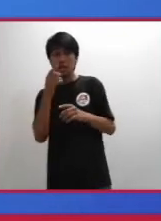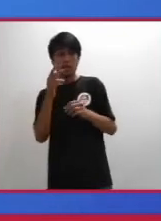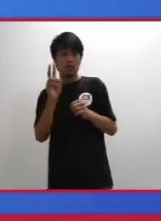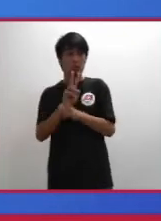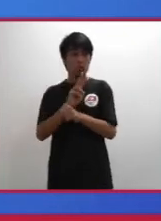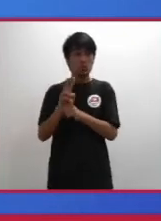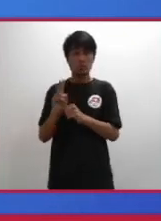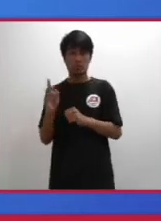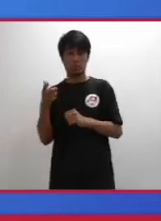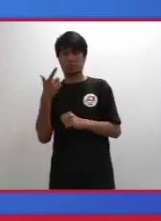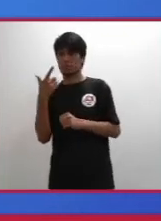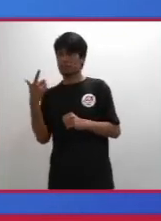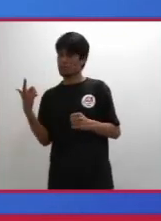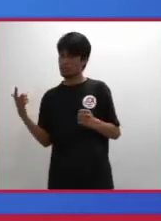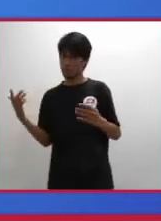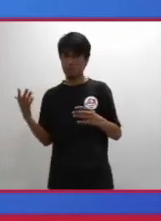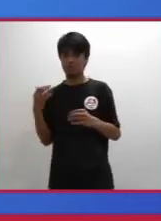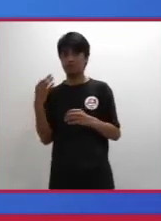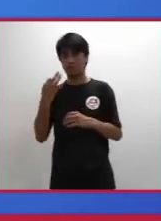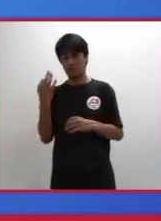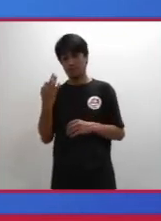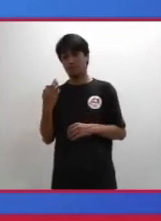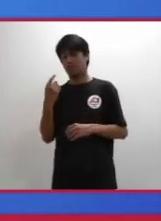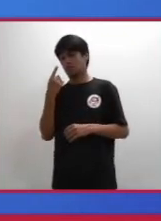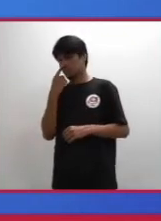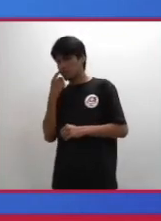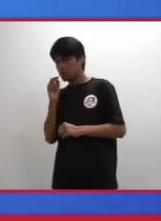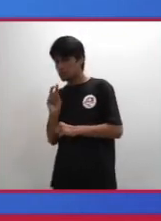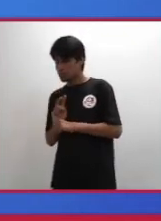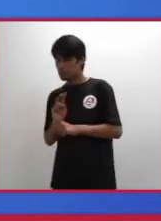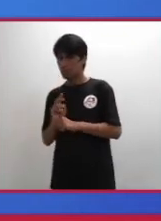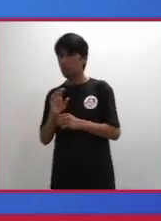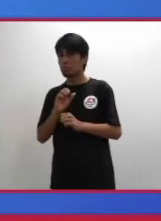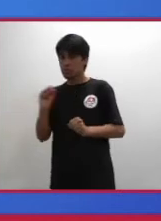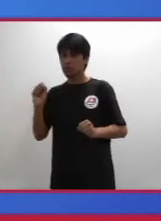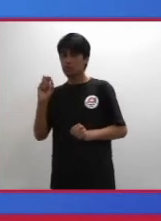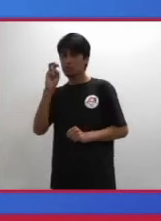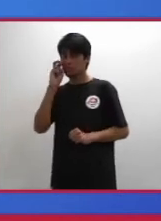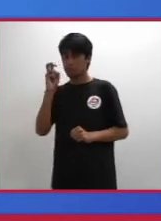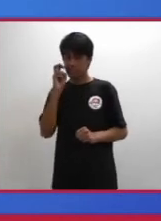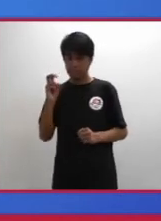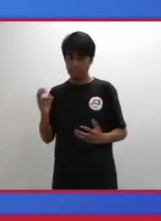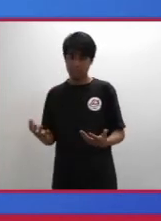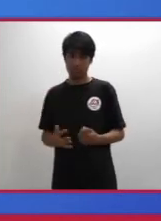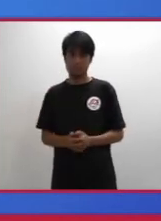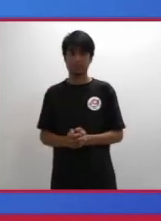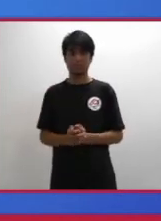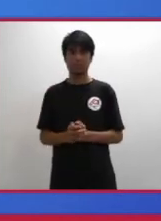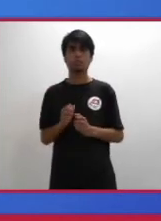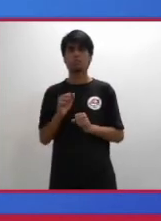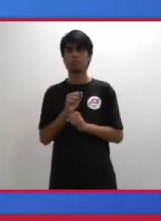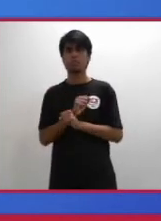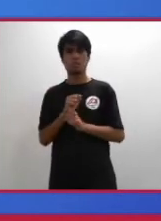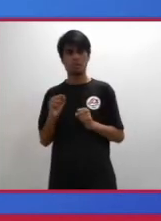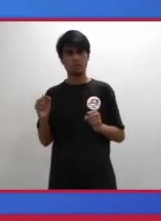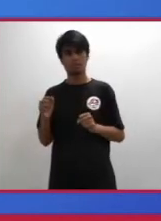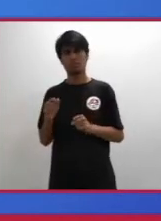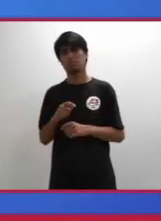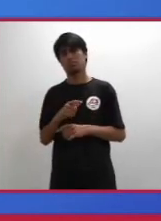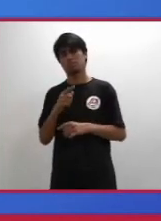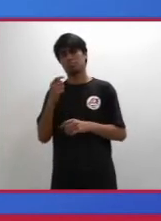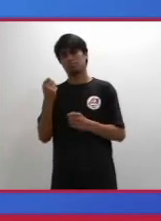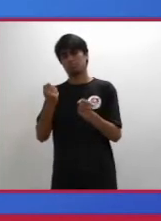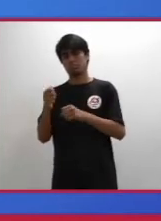claro el trabajo de la otra persona o el peligro que está acarreando, ¿verdad? Lo que puede suceder es que al